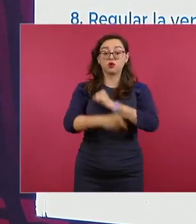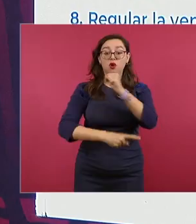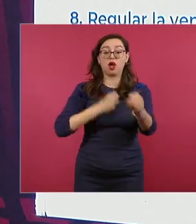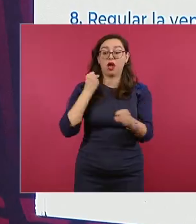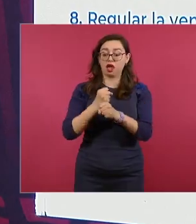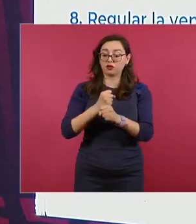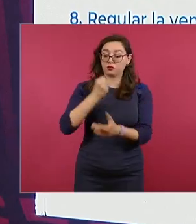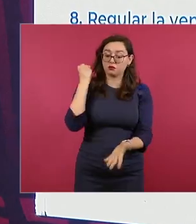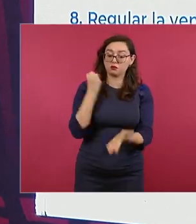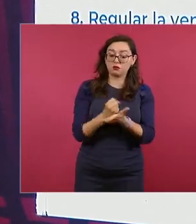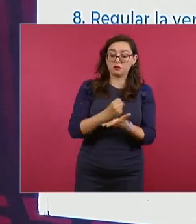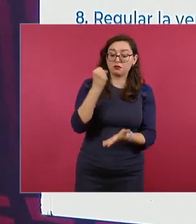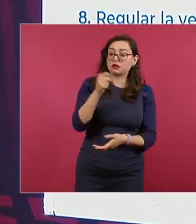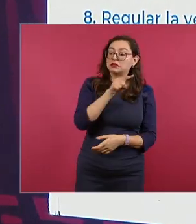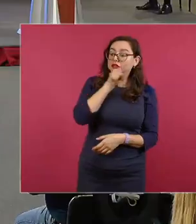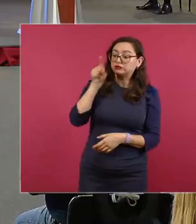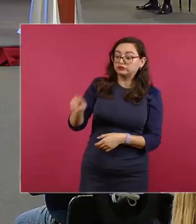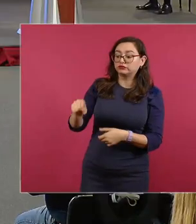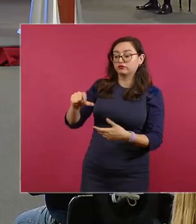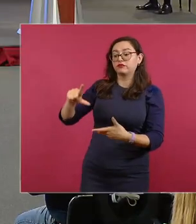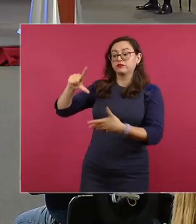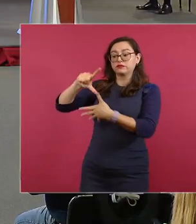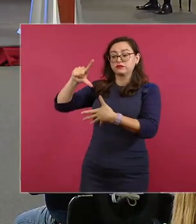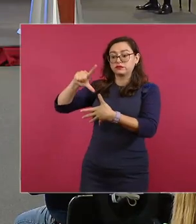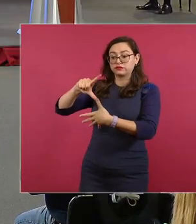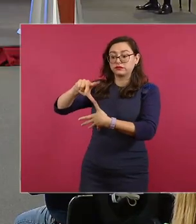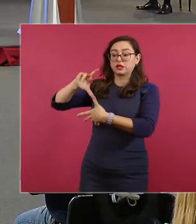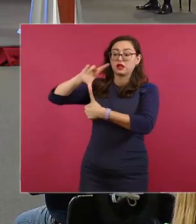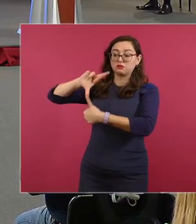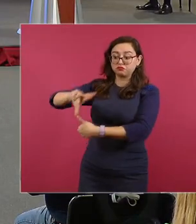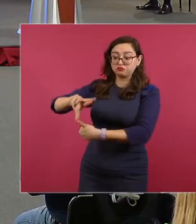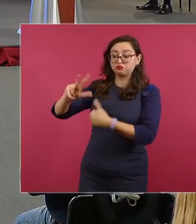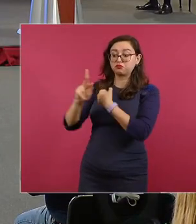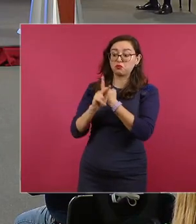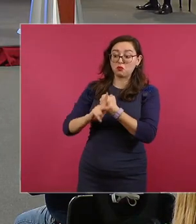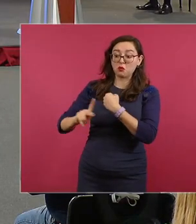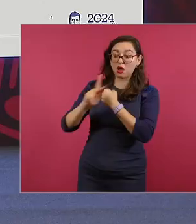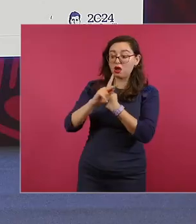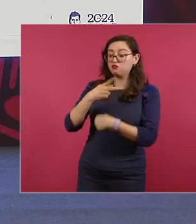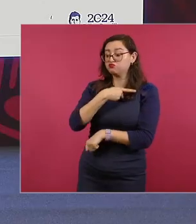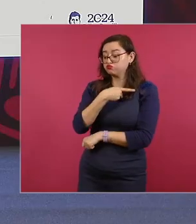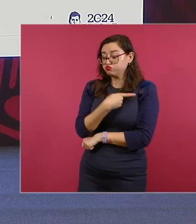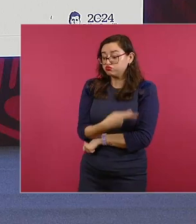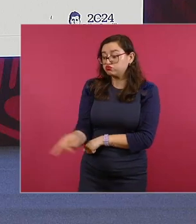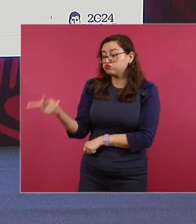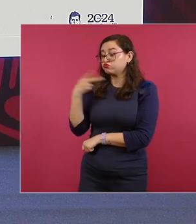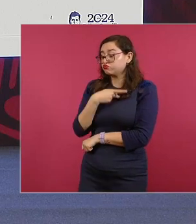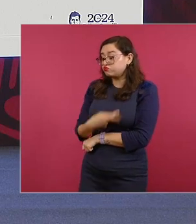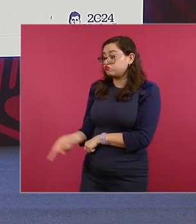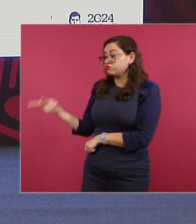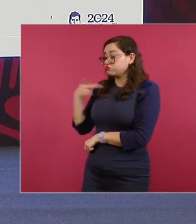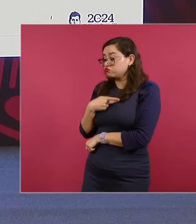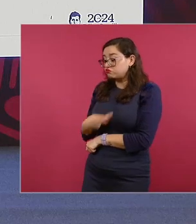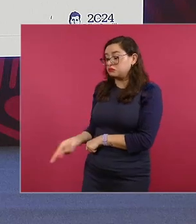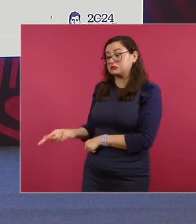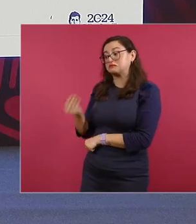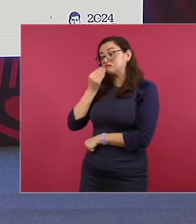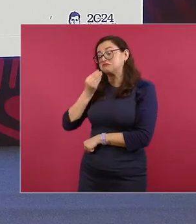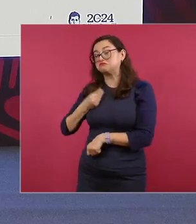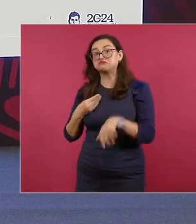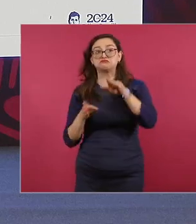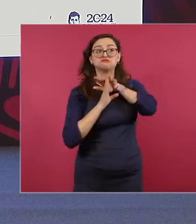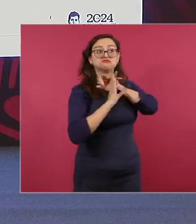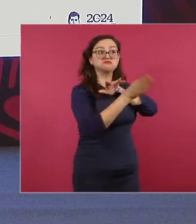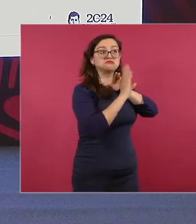para apoyar a países pobres de América Latina y el Caribe, donde sus pueblos por necesidad se ven obligados